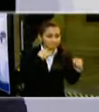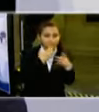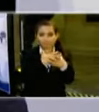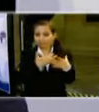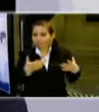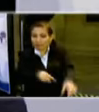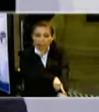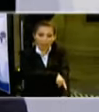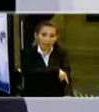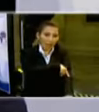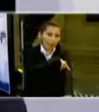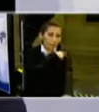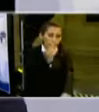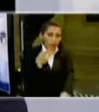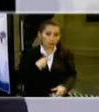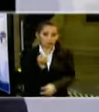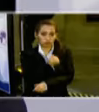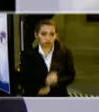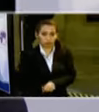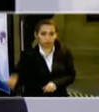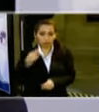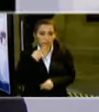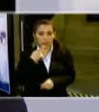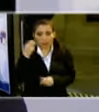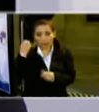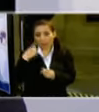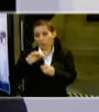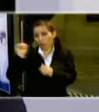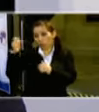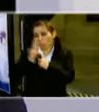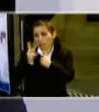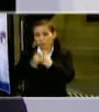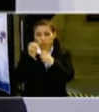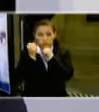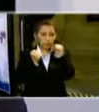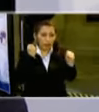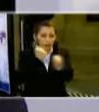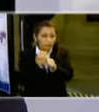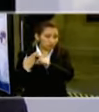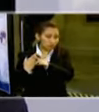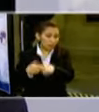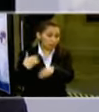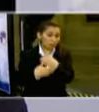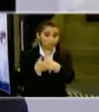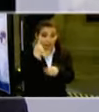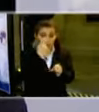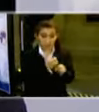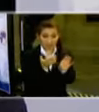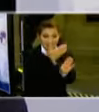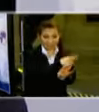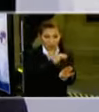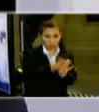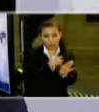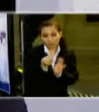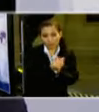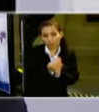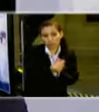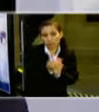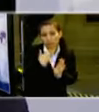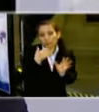ampliamente por los estudiosos de la política exterior desde hace muchísimos años. En un primer momento como una necesidad